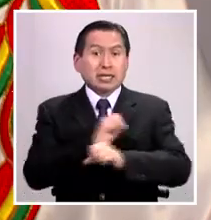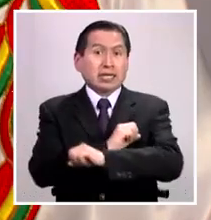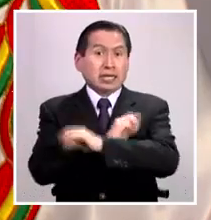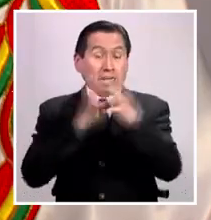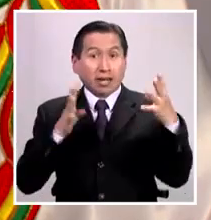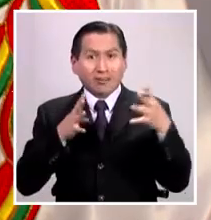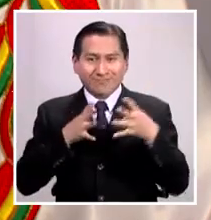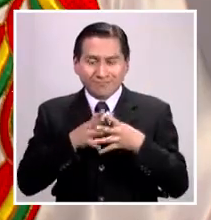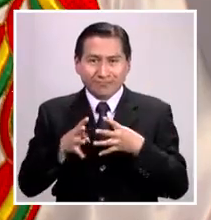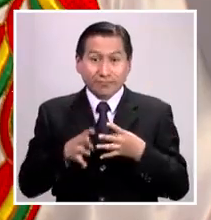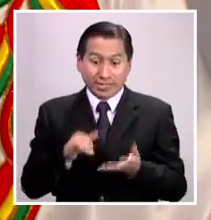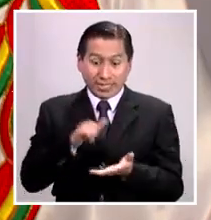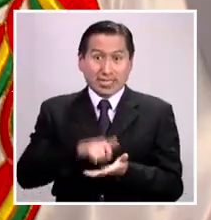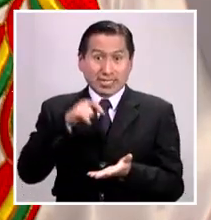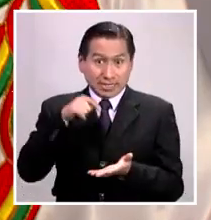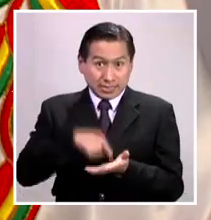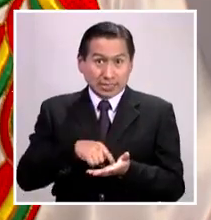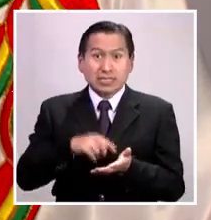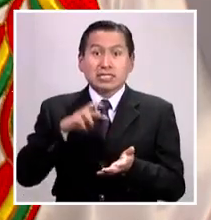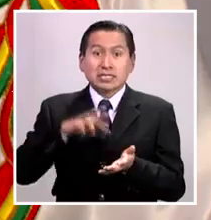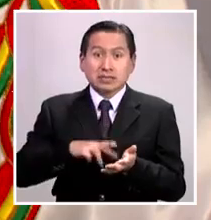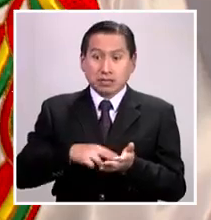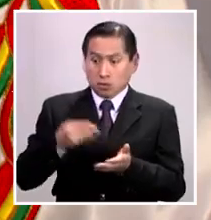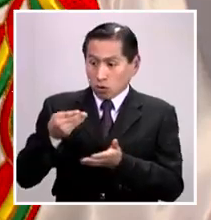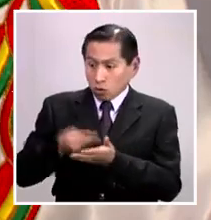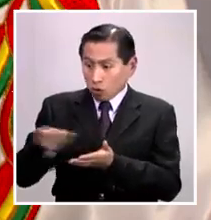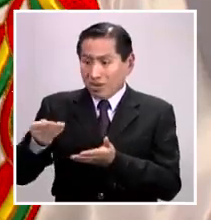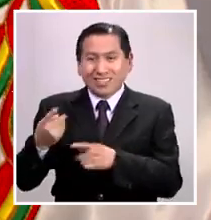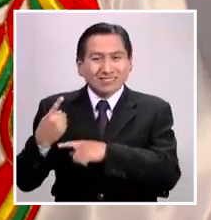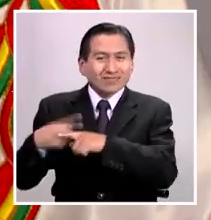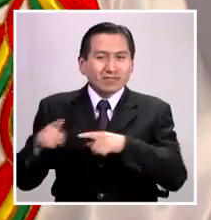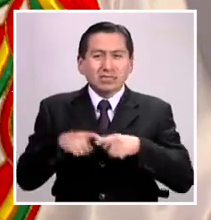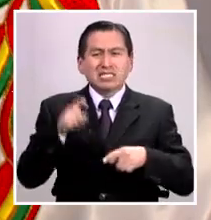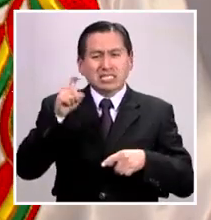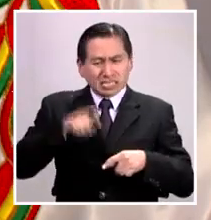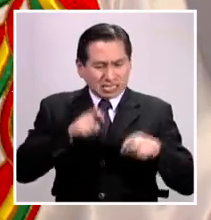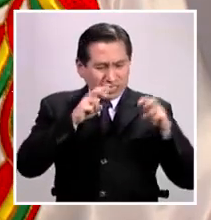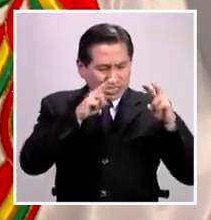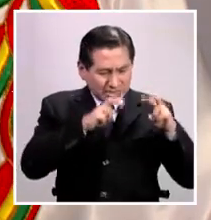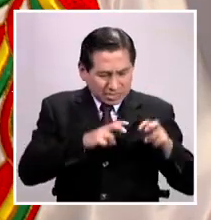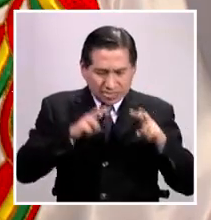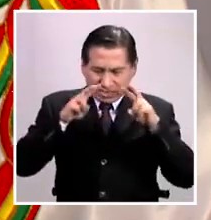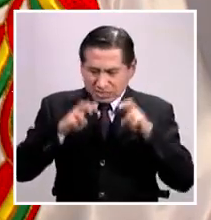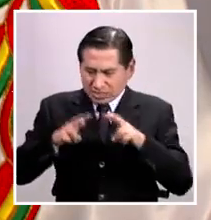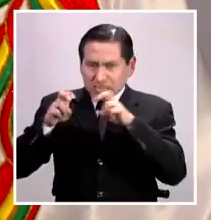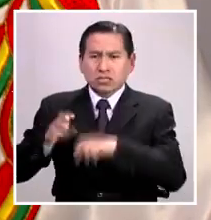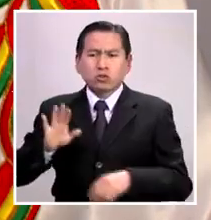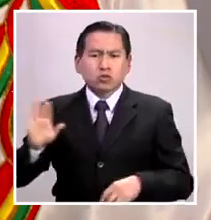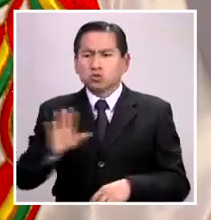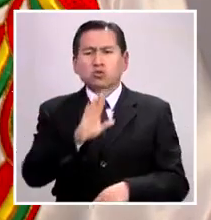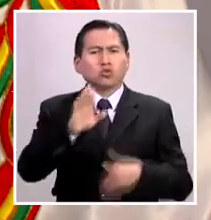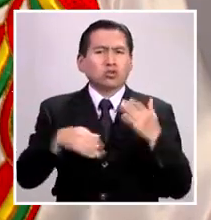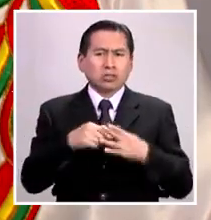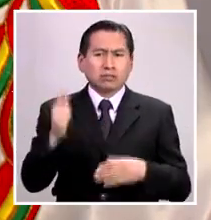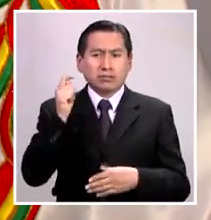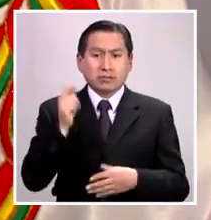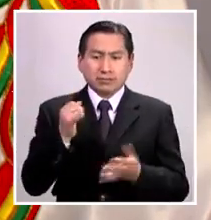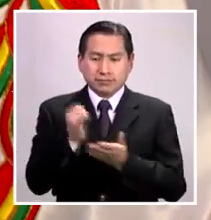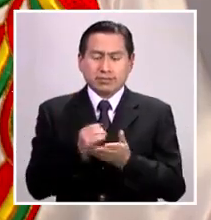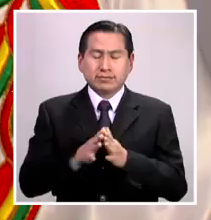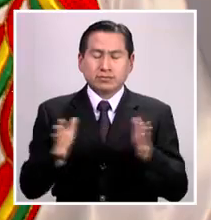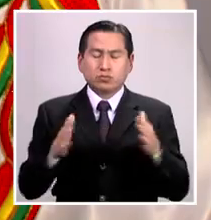para eso haremos que cada compra sea revisada detalle a detalle por el público en las redes